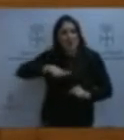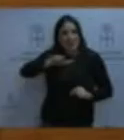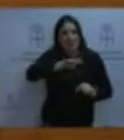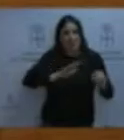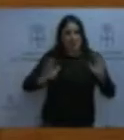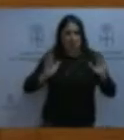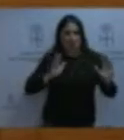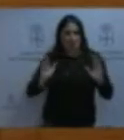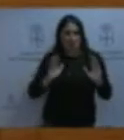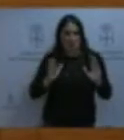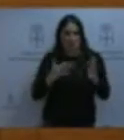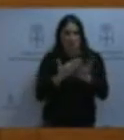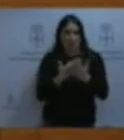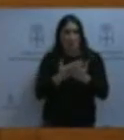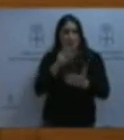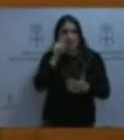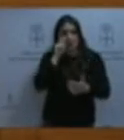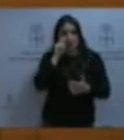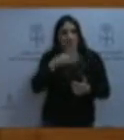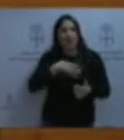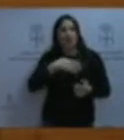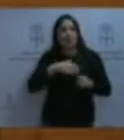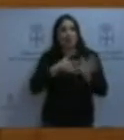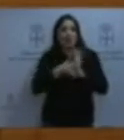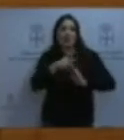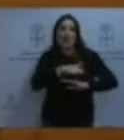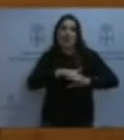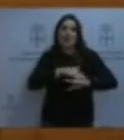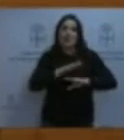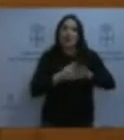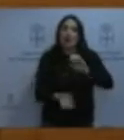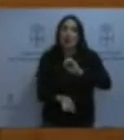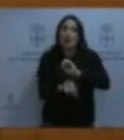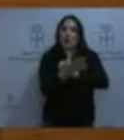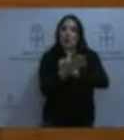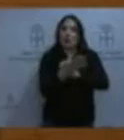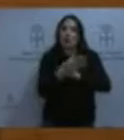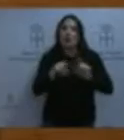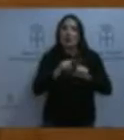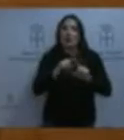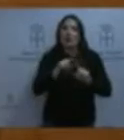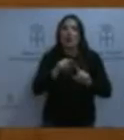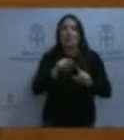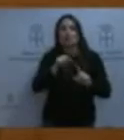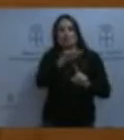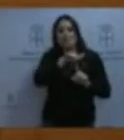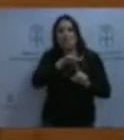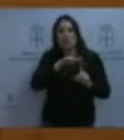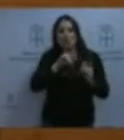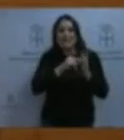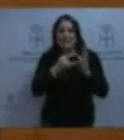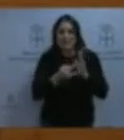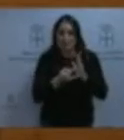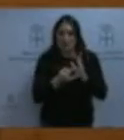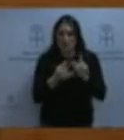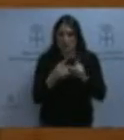la propuesta turística, que suponga una base para la creación de lo que sería una especie de ecosistema turístico asturiano. Buscar un eje